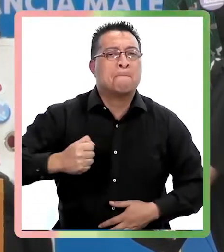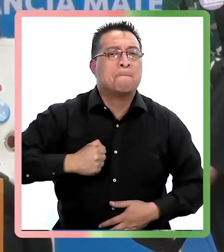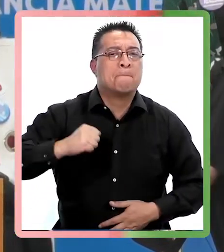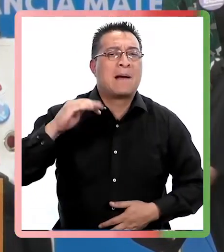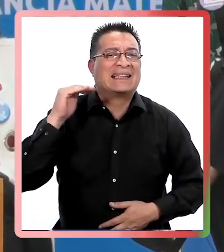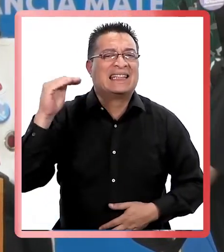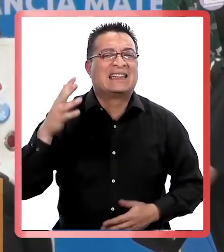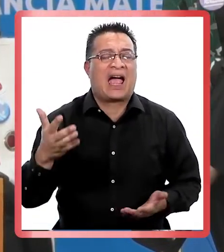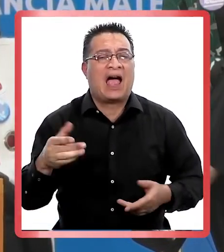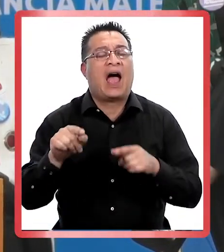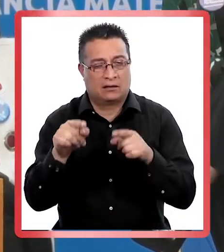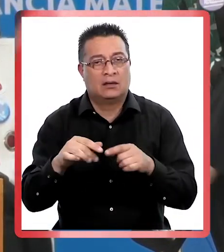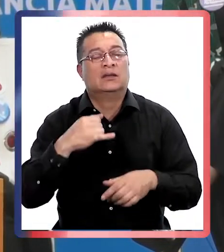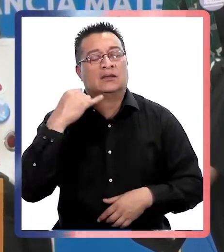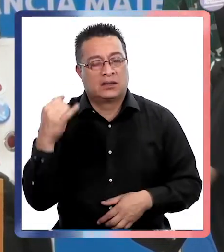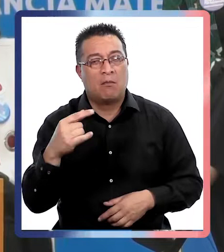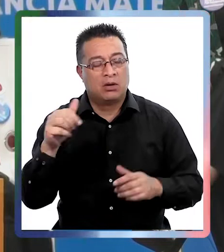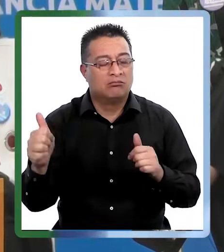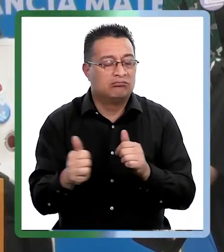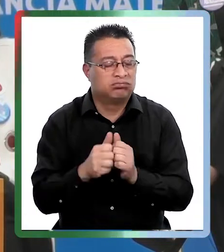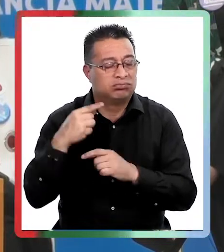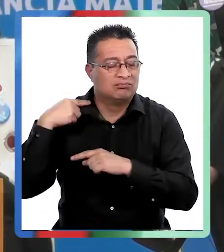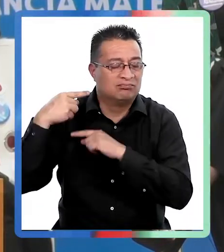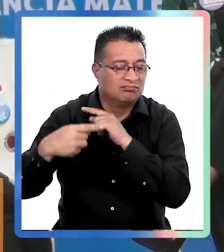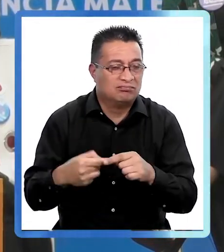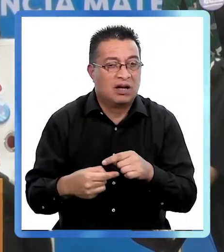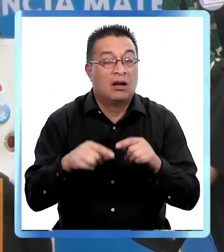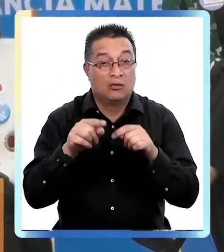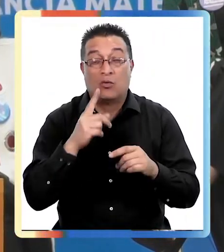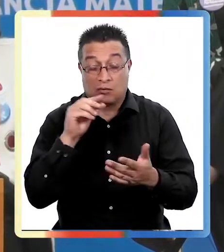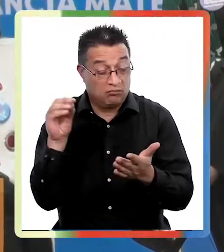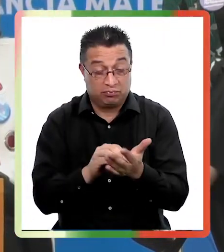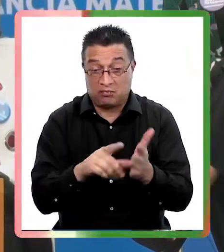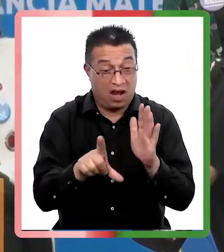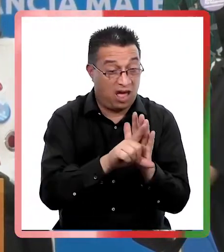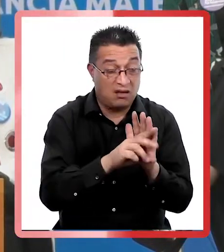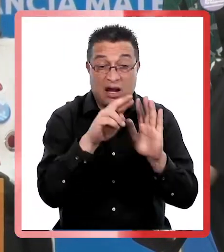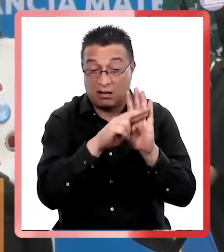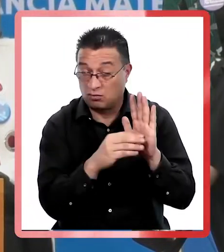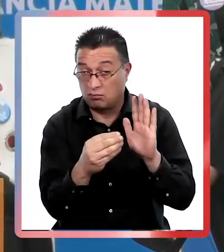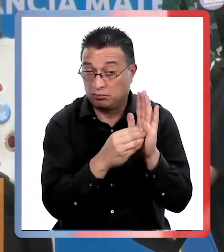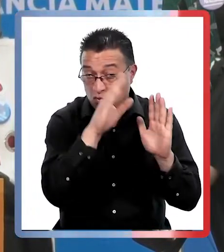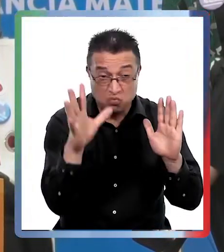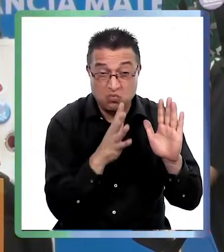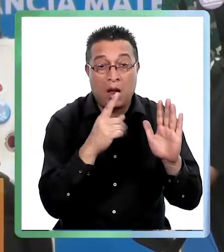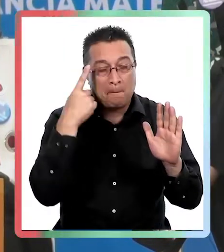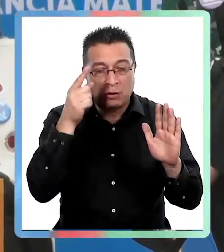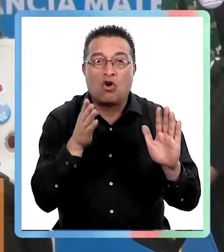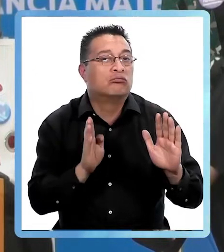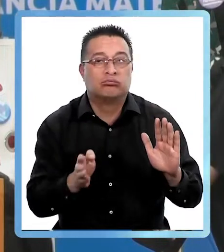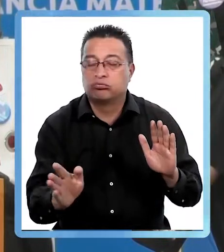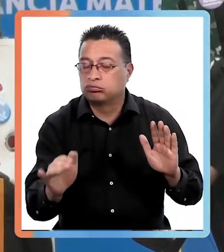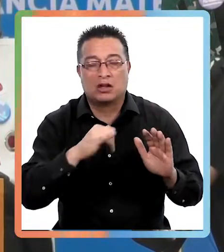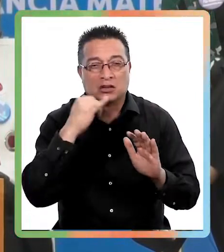machistas que nos han acompañado desde siempre y que, si bien no están escritos en ninguna ley o en ningún reglamento,